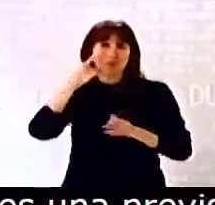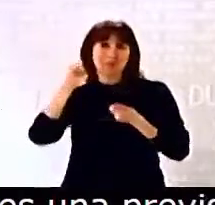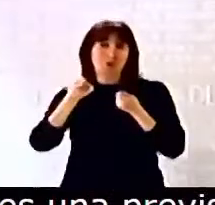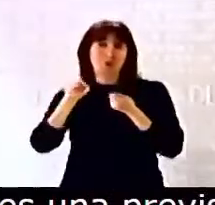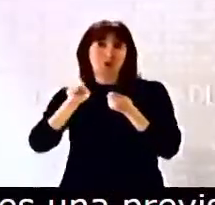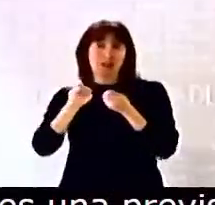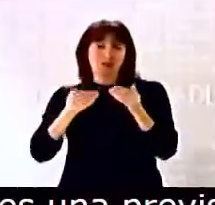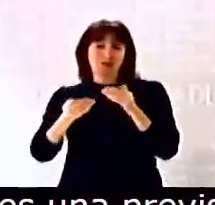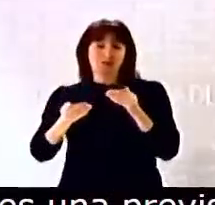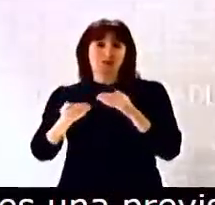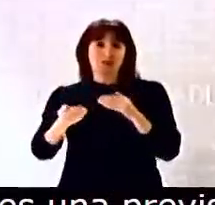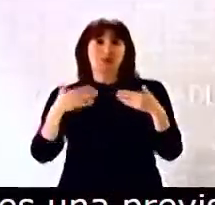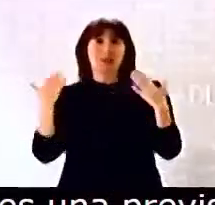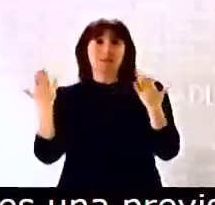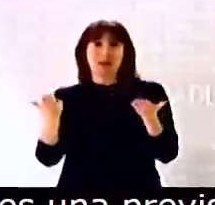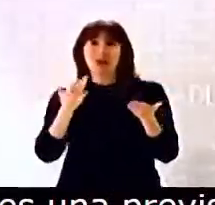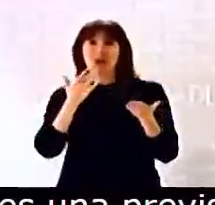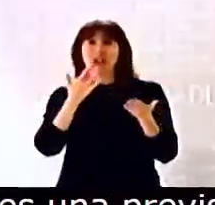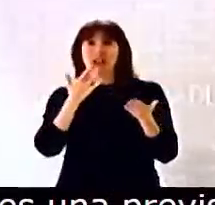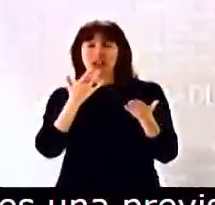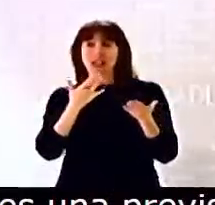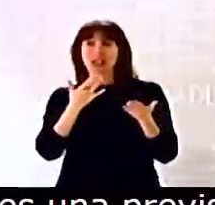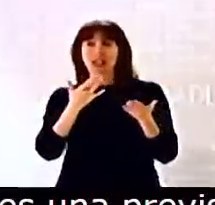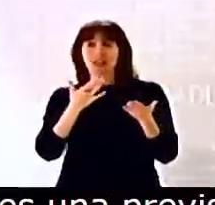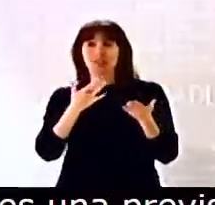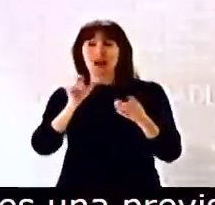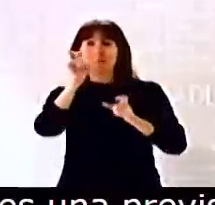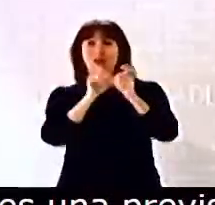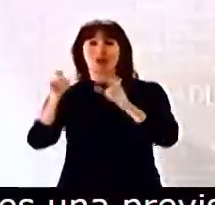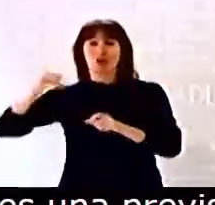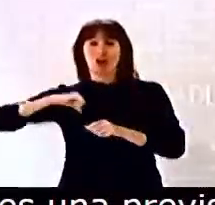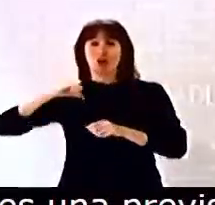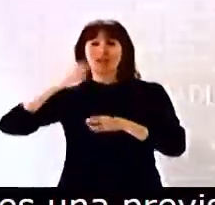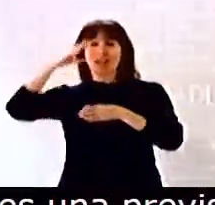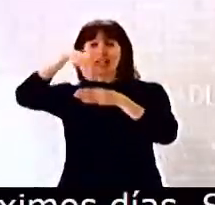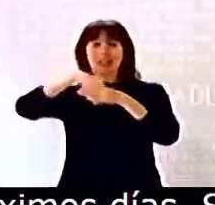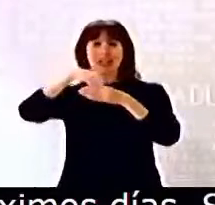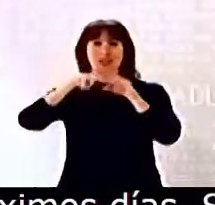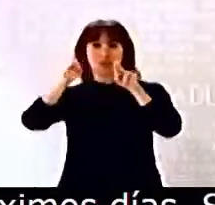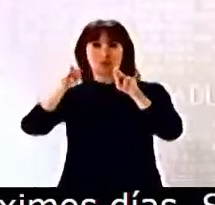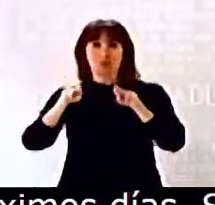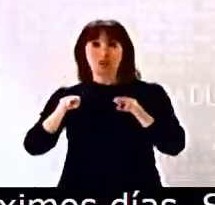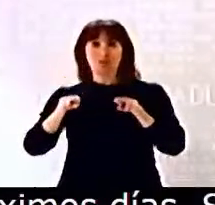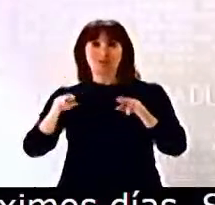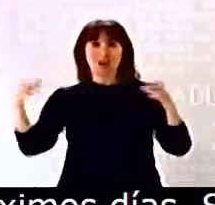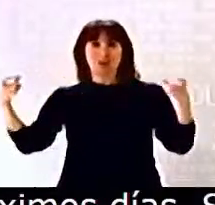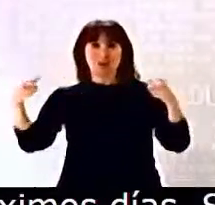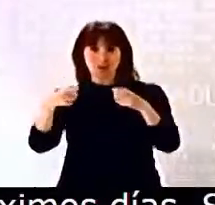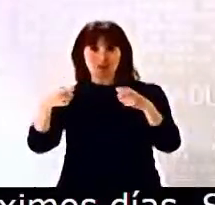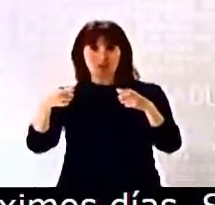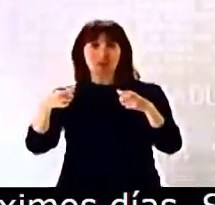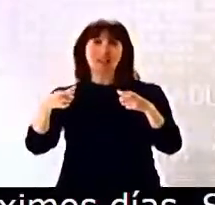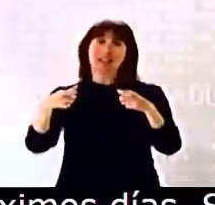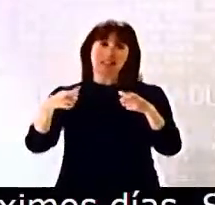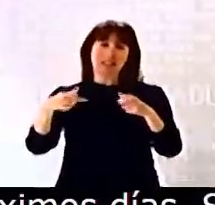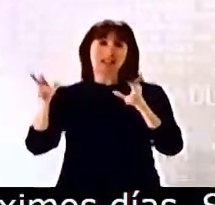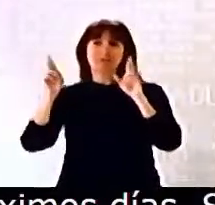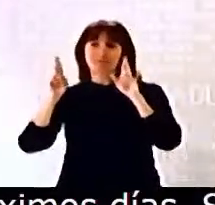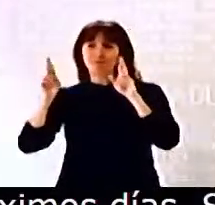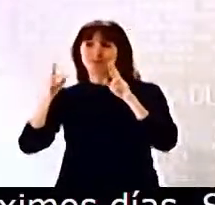próximos días. No obstante, si sigue cayendo la hospitalización, como está cayendo, a ver si somos capaces de no abrir